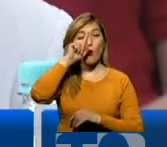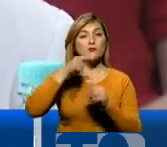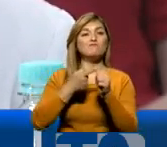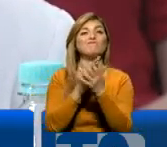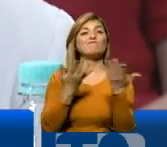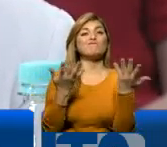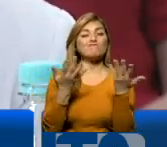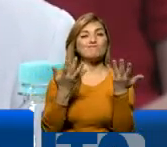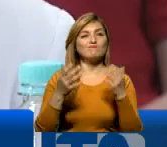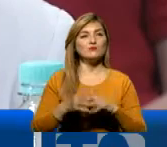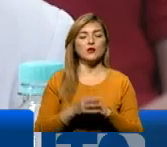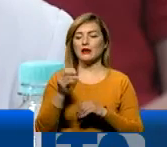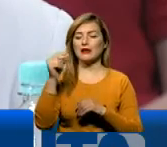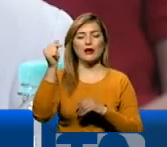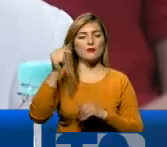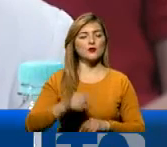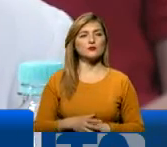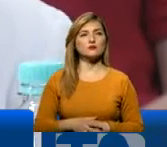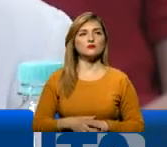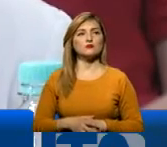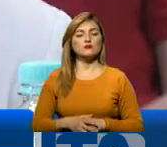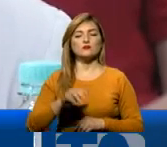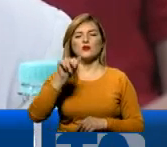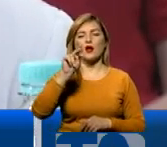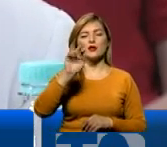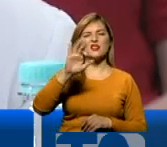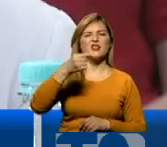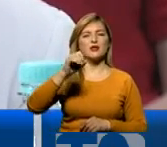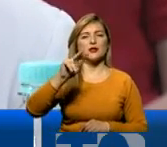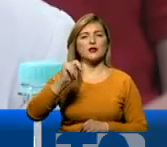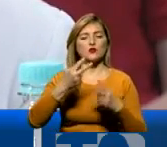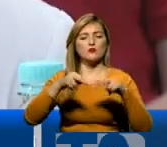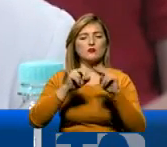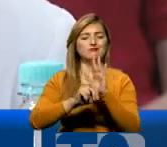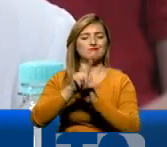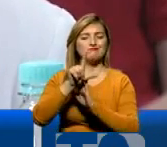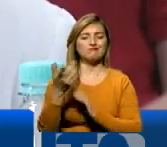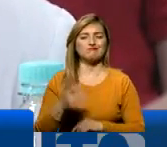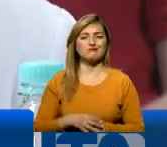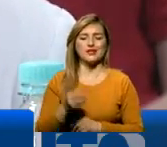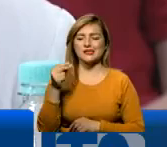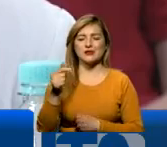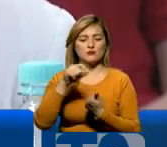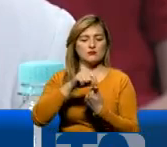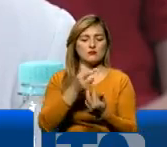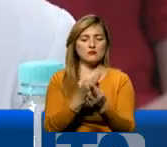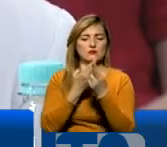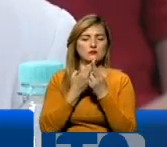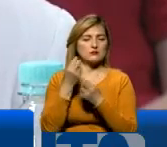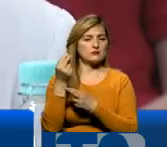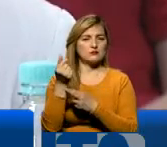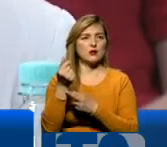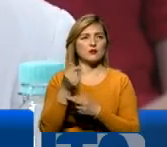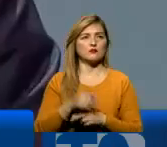son pruebas rápidas, pero de antígeno, que son mucho más costosas y obviamente por ser rápidas se leen los resultados de una